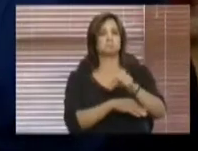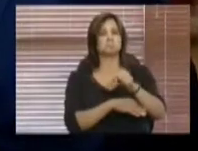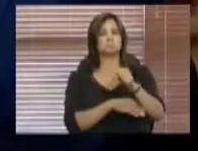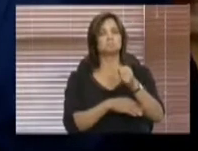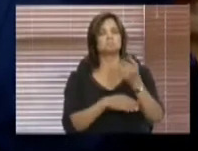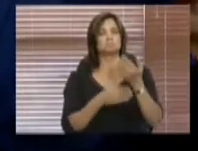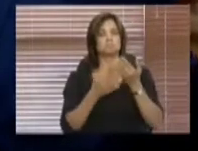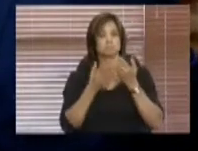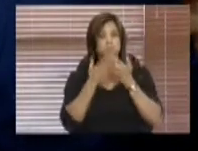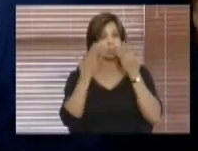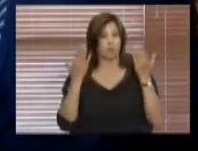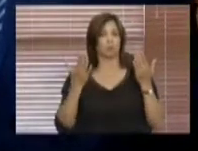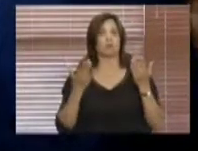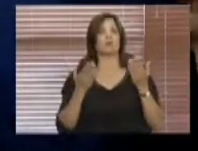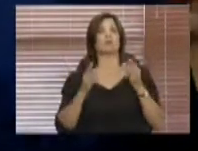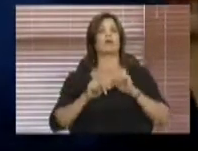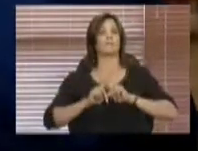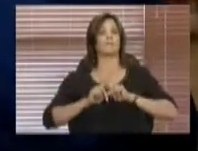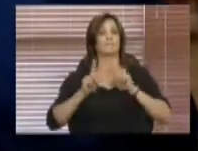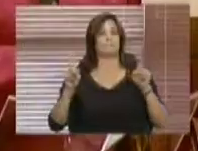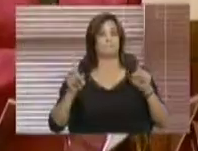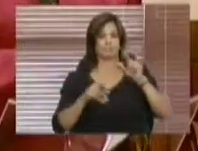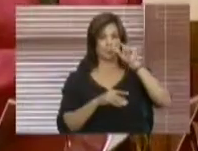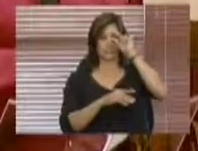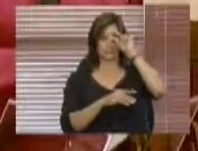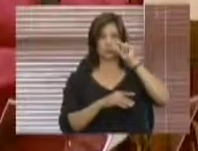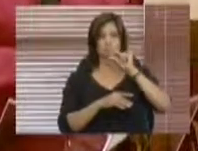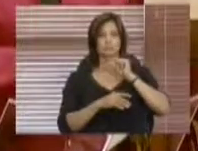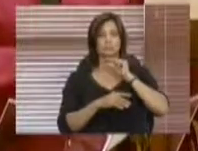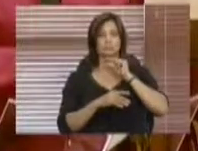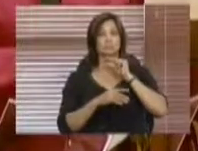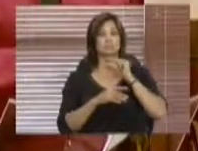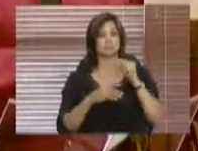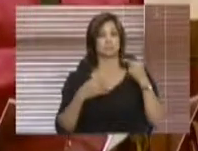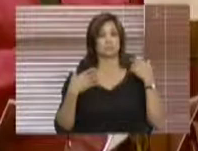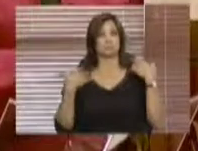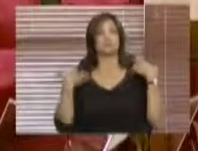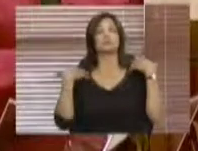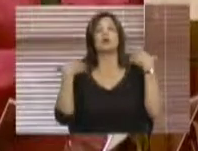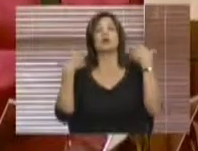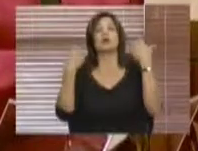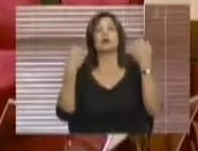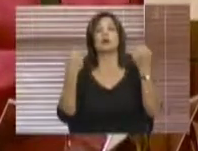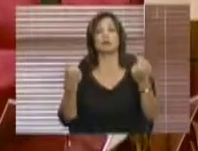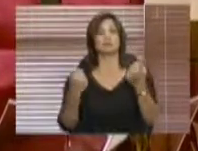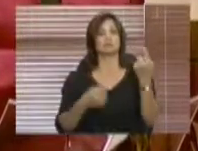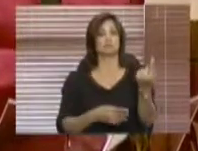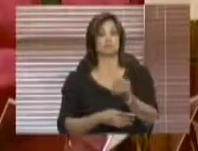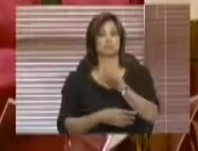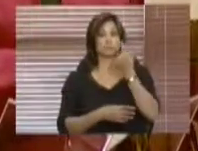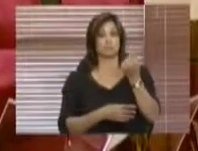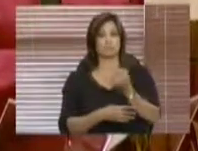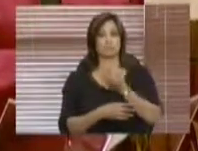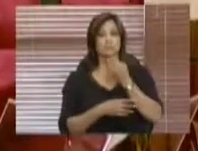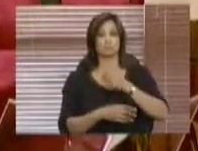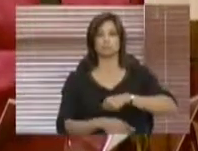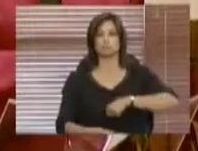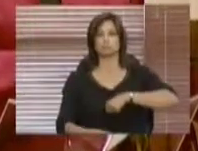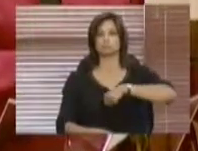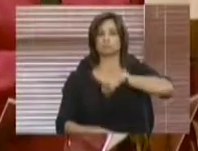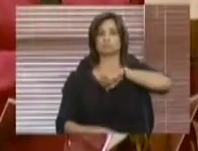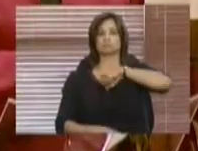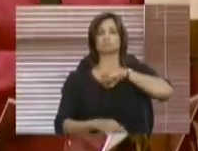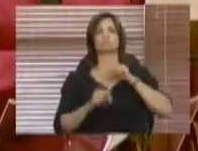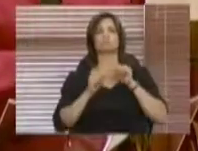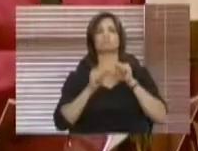heroísmo viril. Mas Quisqueya, la indómita y brava, siempre altiva